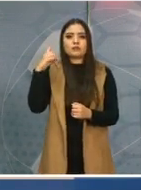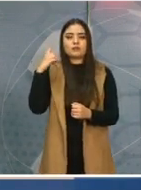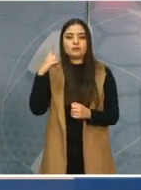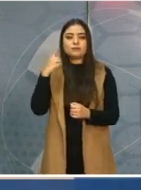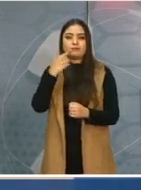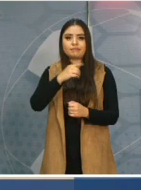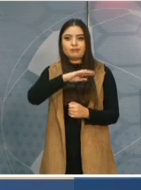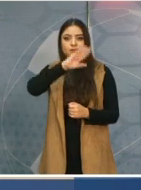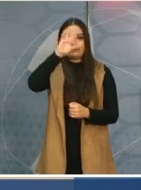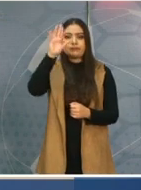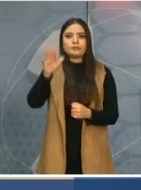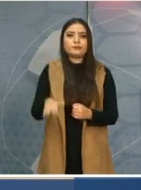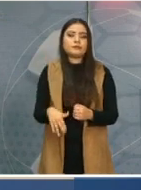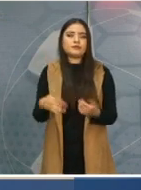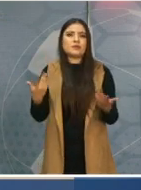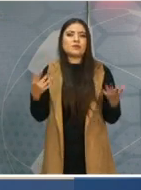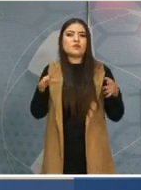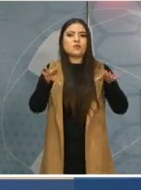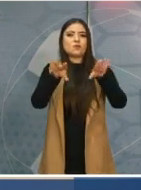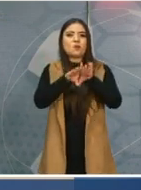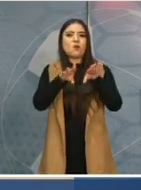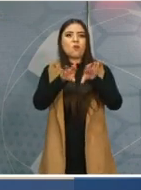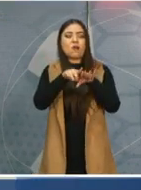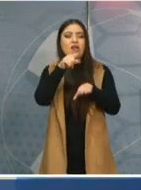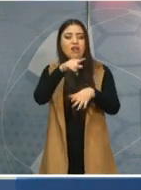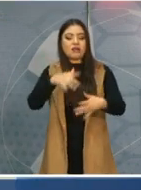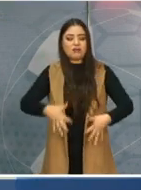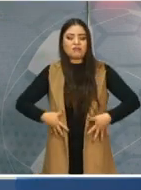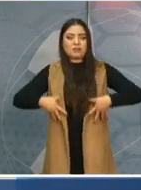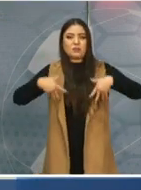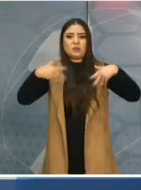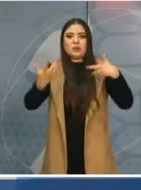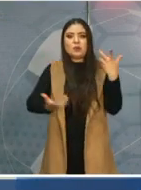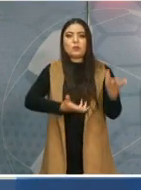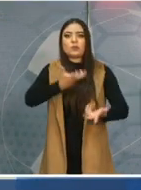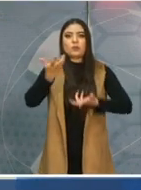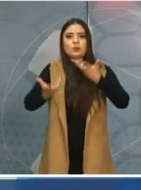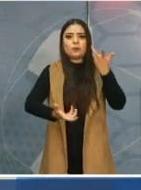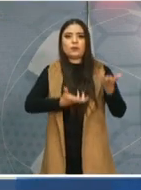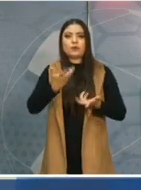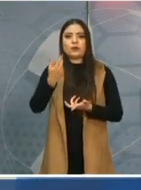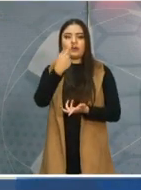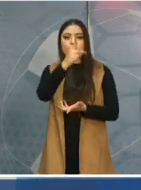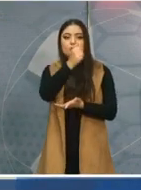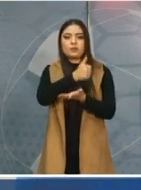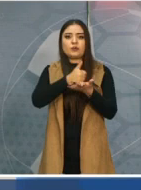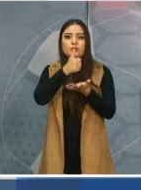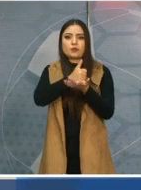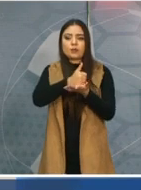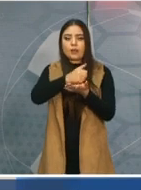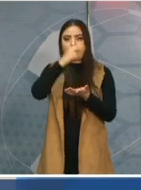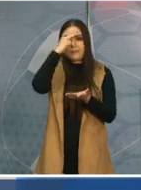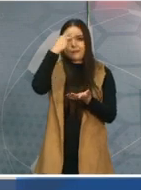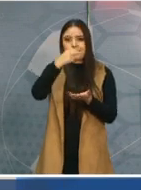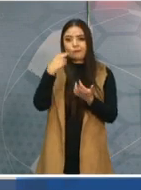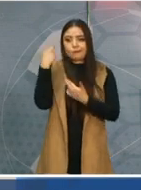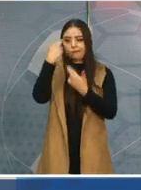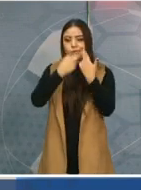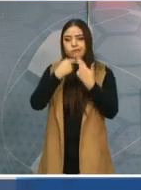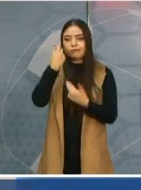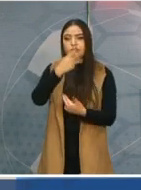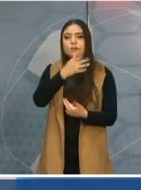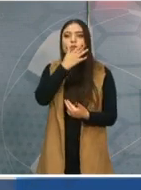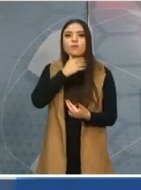víctima de quemaduras de primer grado en la ciudad de mexico héctor garcía rodríguez se desempeñaba